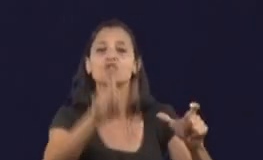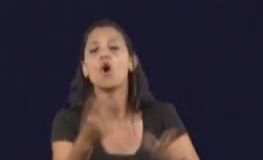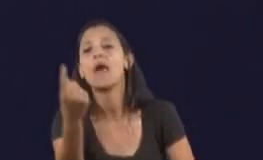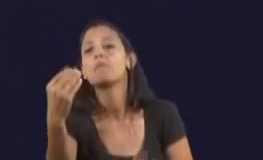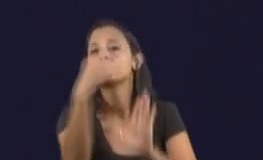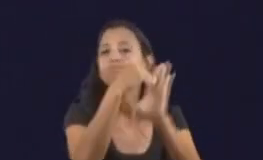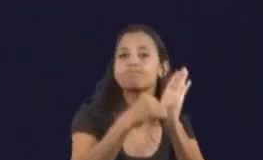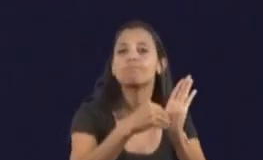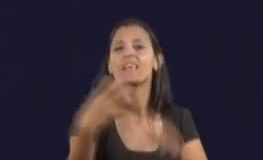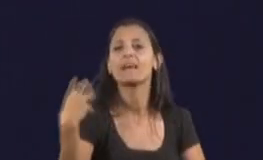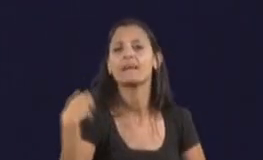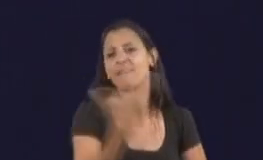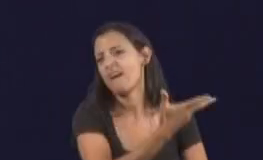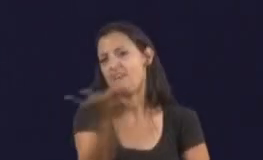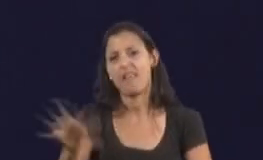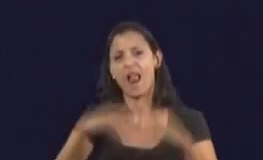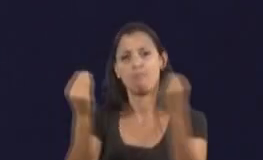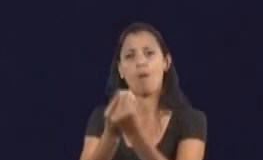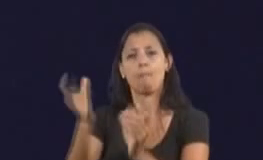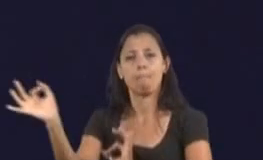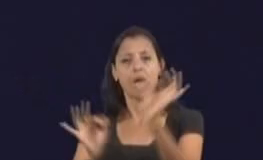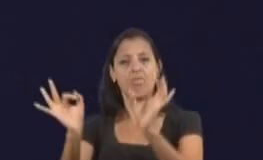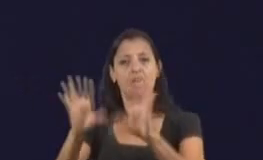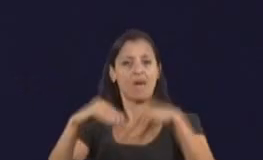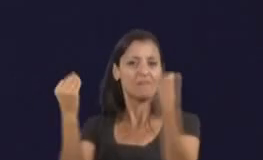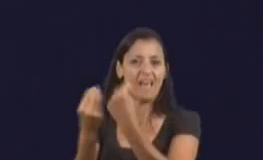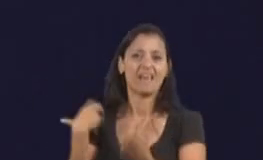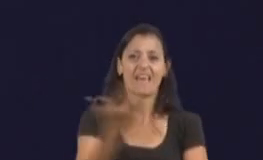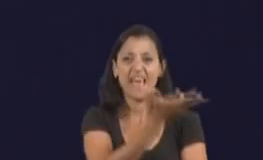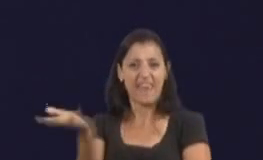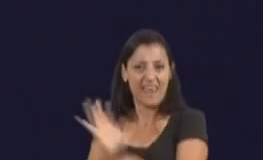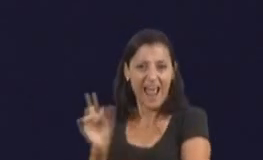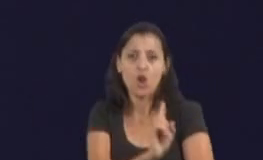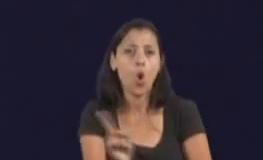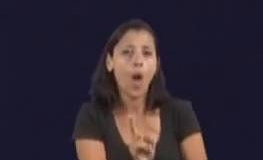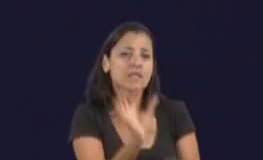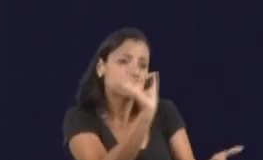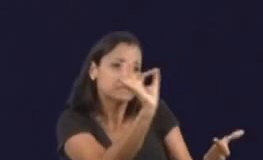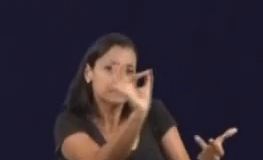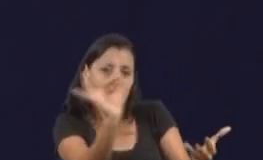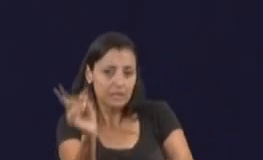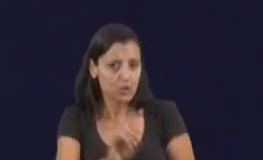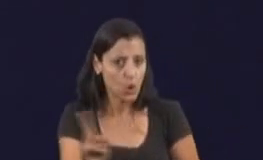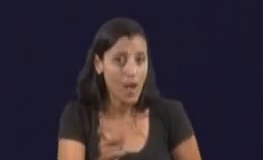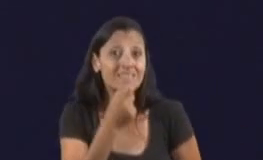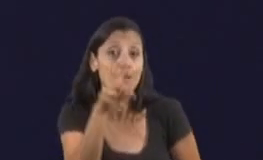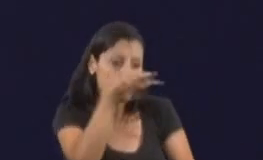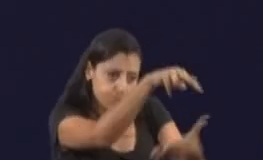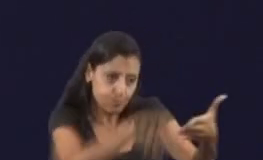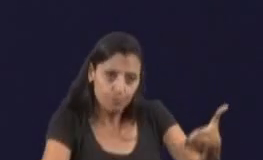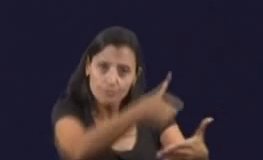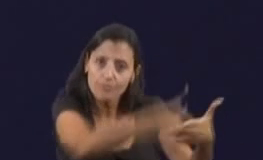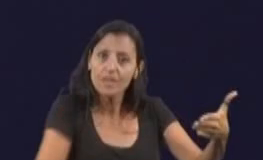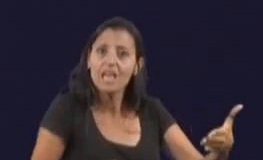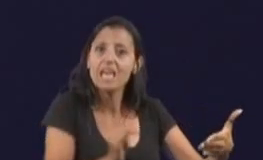general, donde, y más allá de que, no sé si lees en detalle el informe, pero el